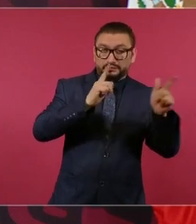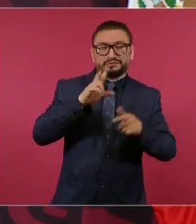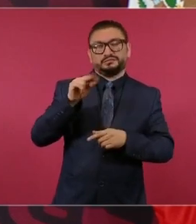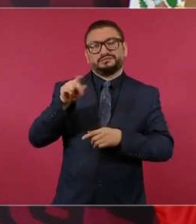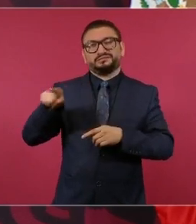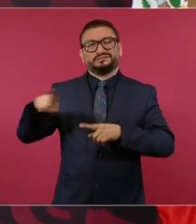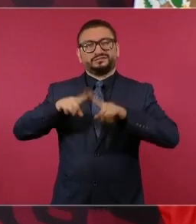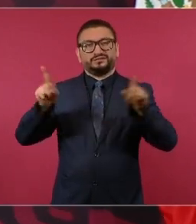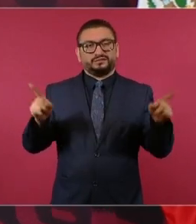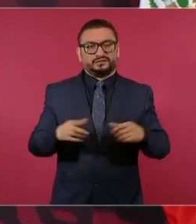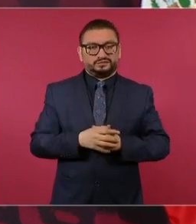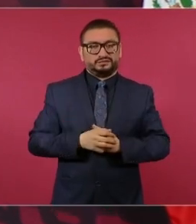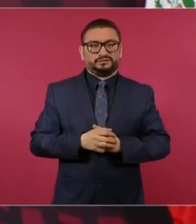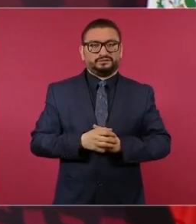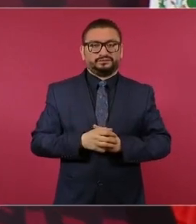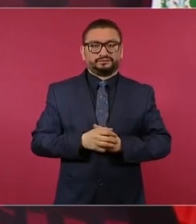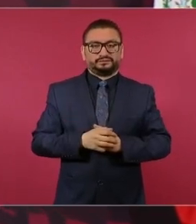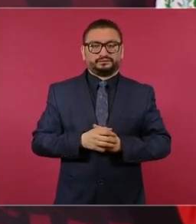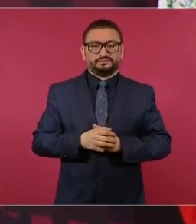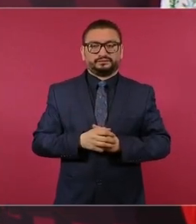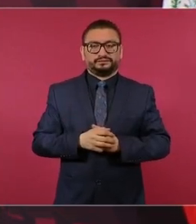Son como